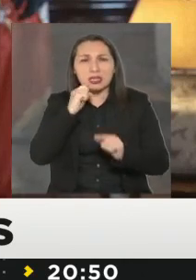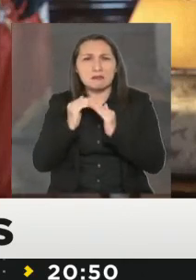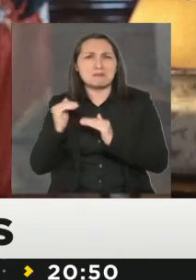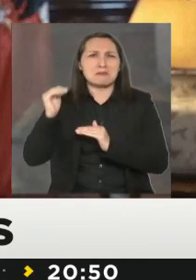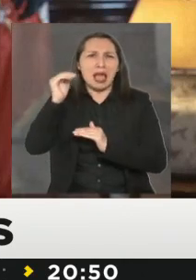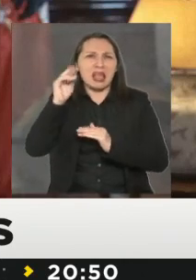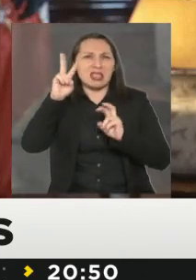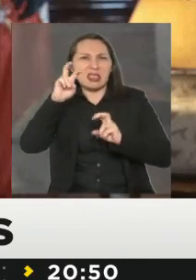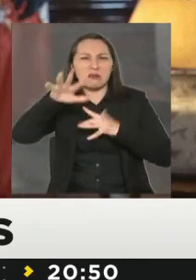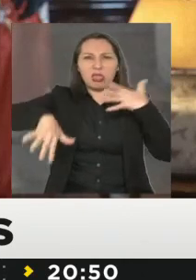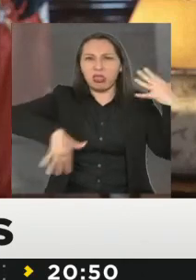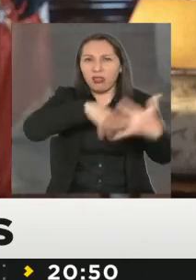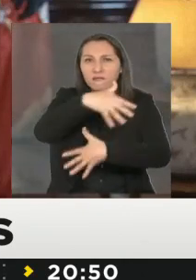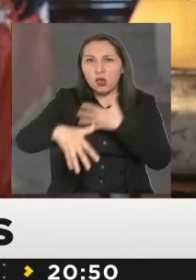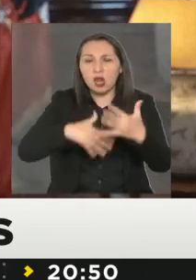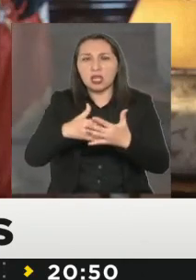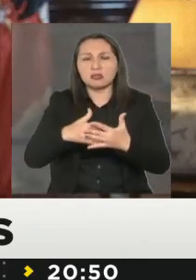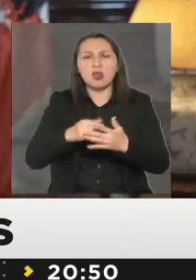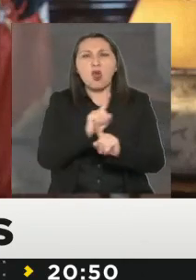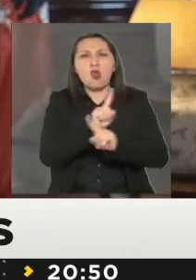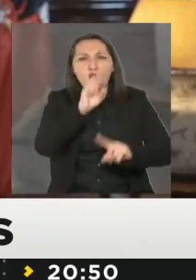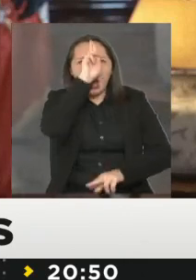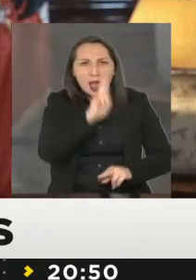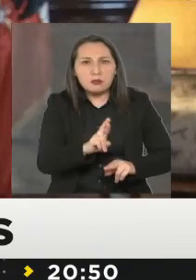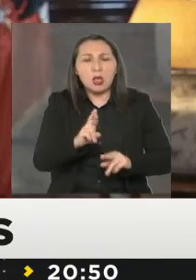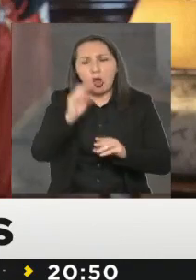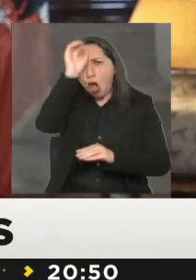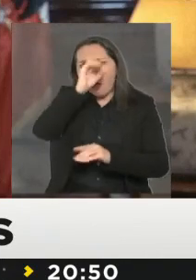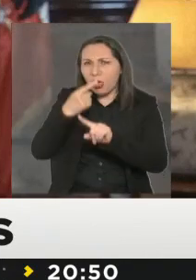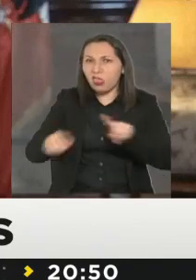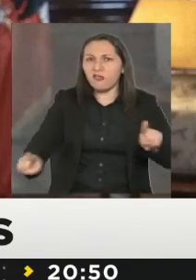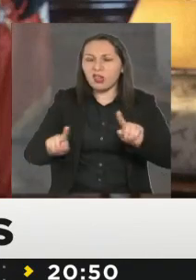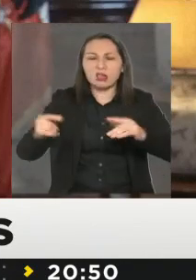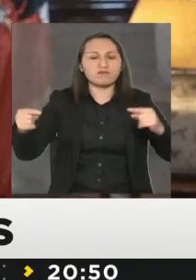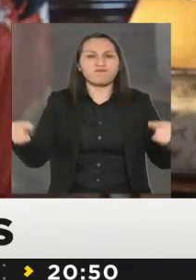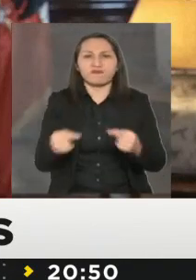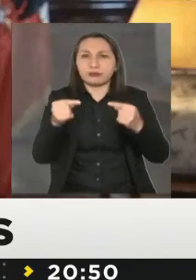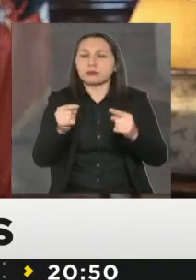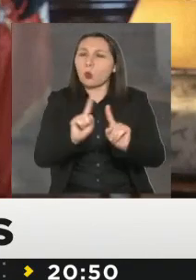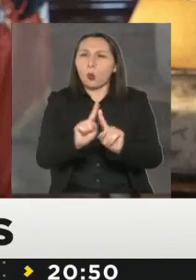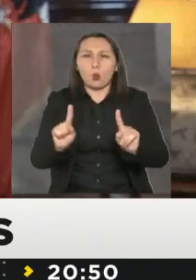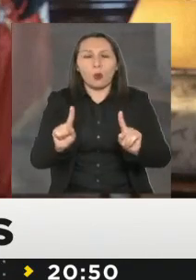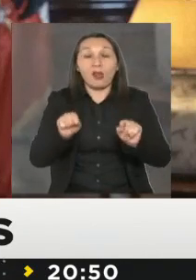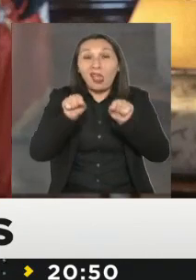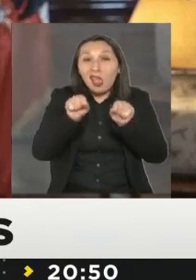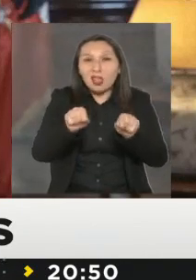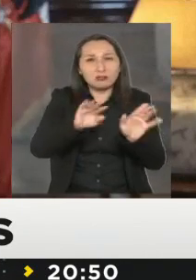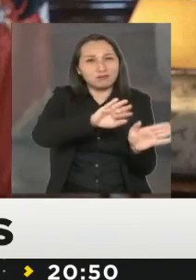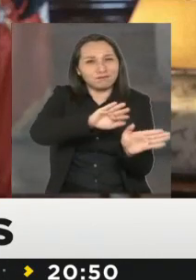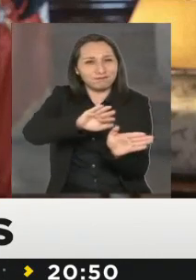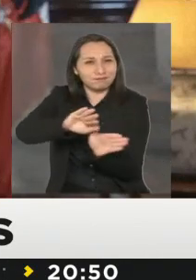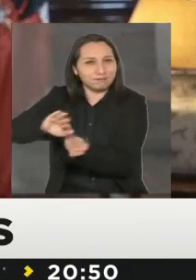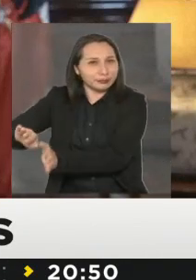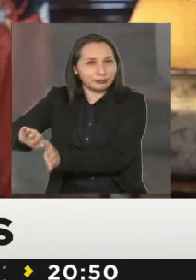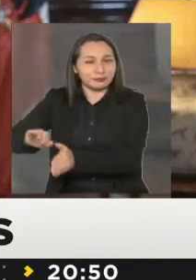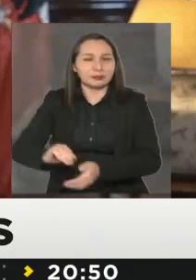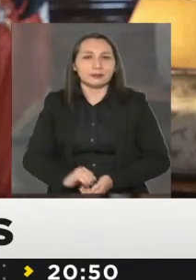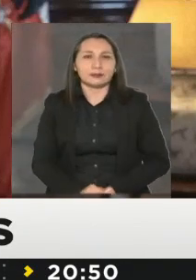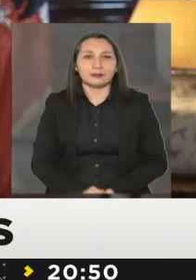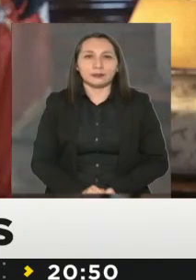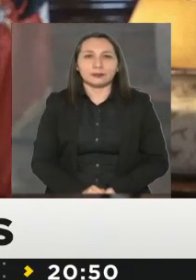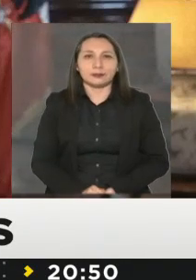la violencia y la intolerancia con quien piensa distinto deben quedar definitivamente un lado